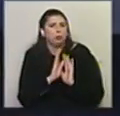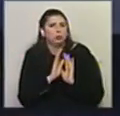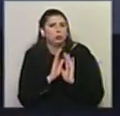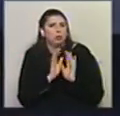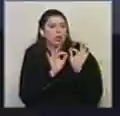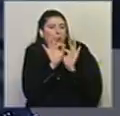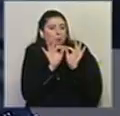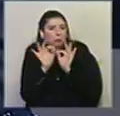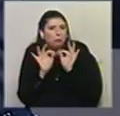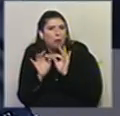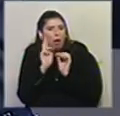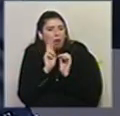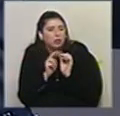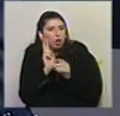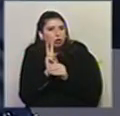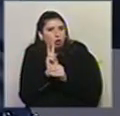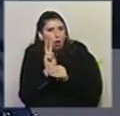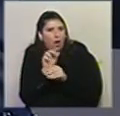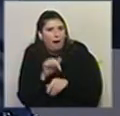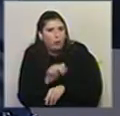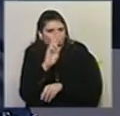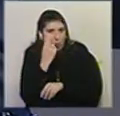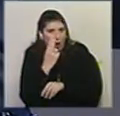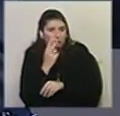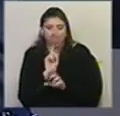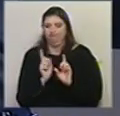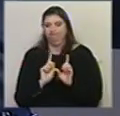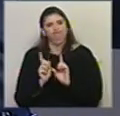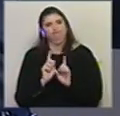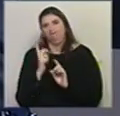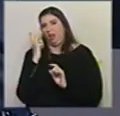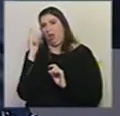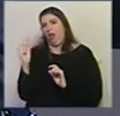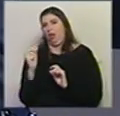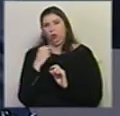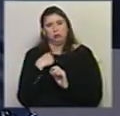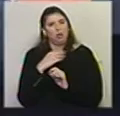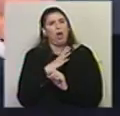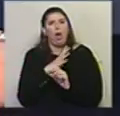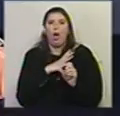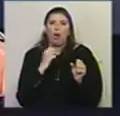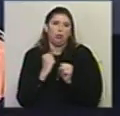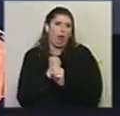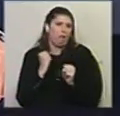eso? No hay, tenemos que trabajar para eso, pero estamos lejos de tener... Porque estamos